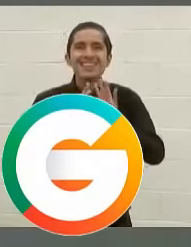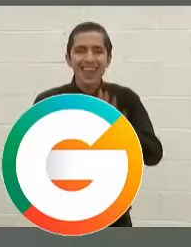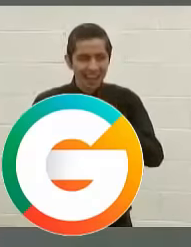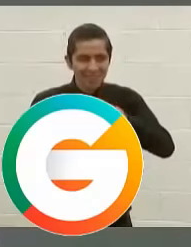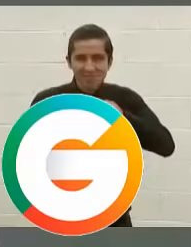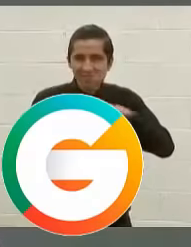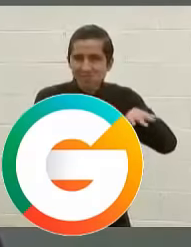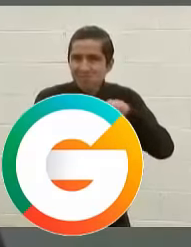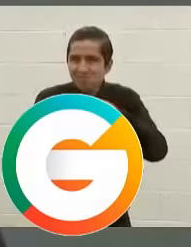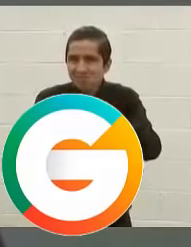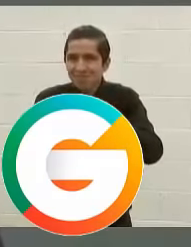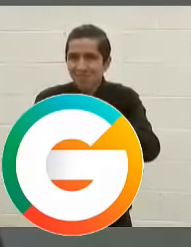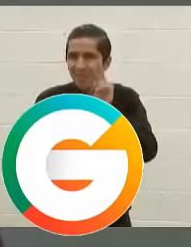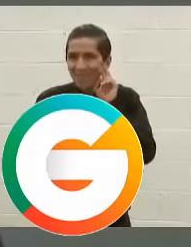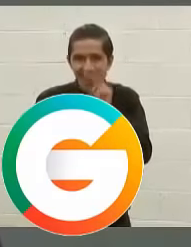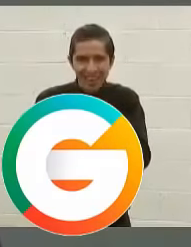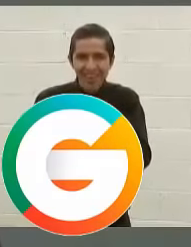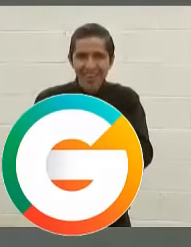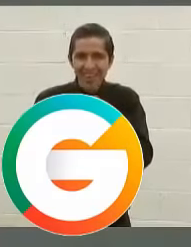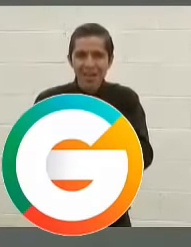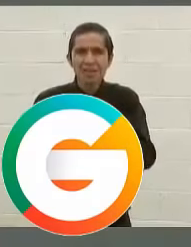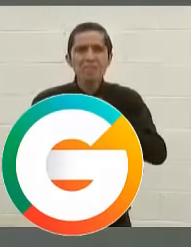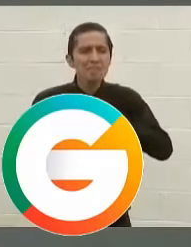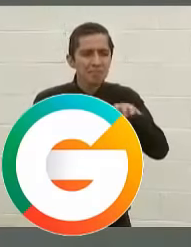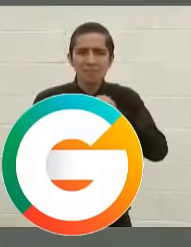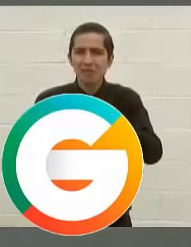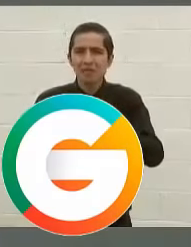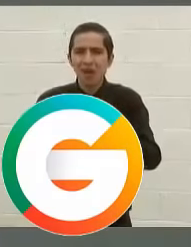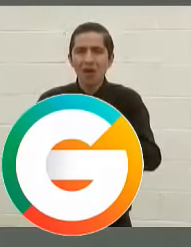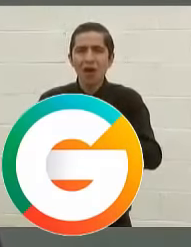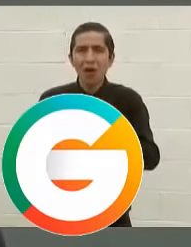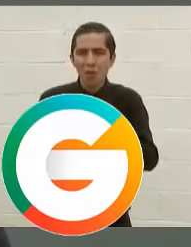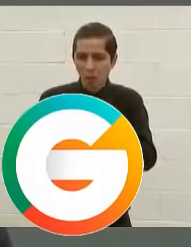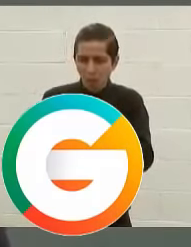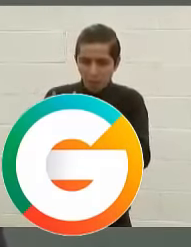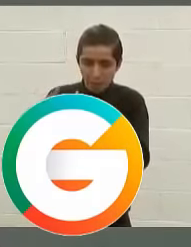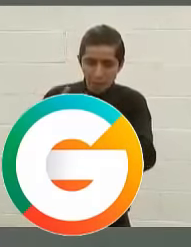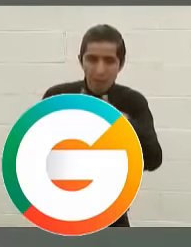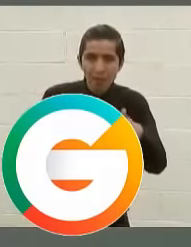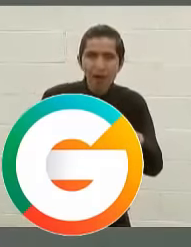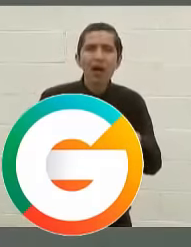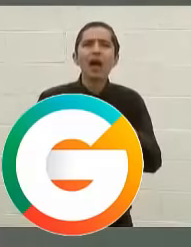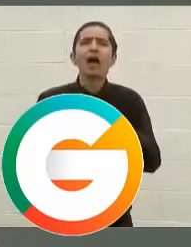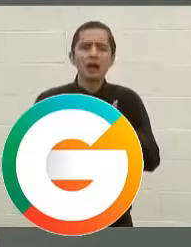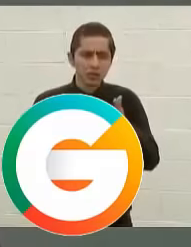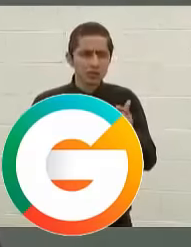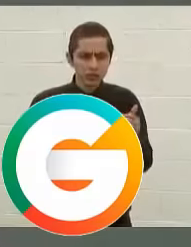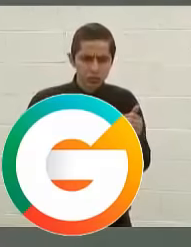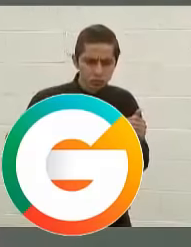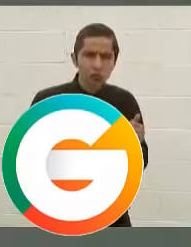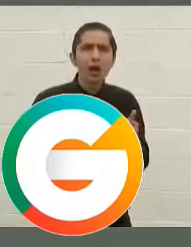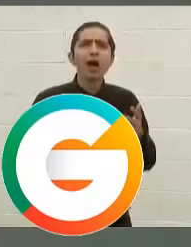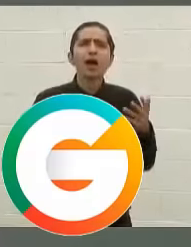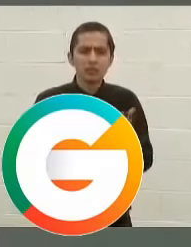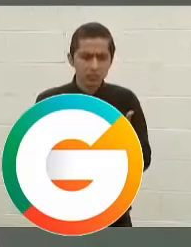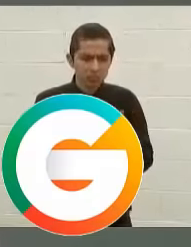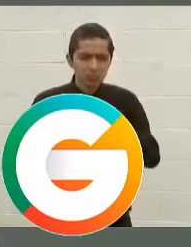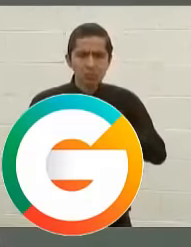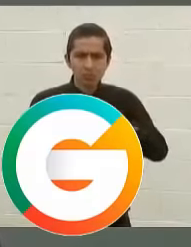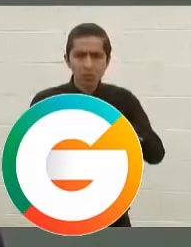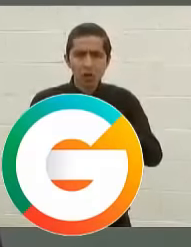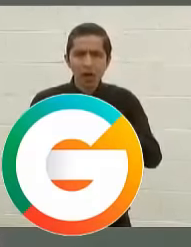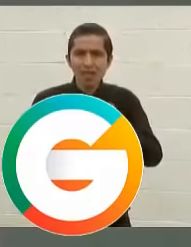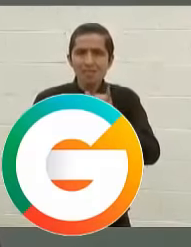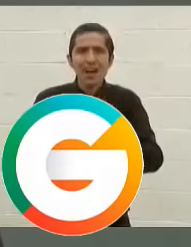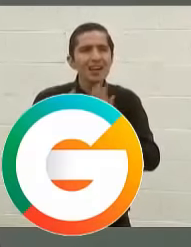circulan de manera abierta, nosotros compartiremos algunas de ellas, eventualmente ya